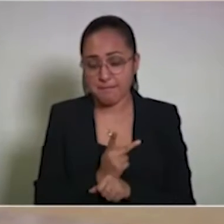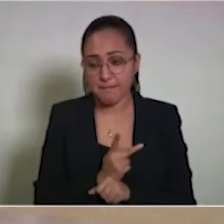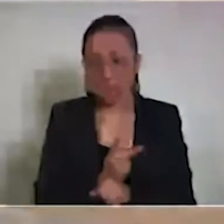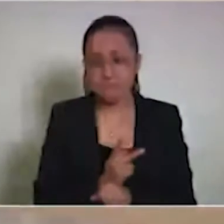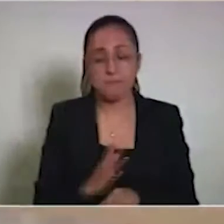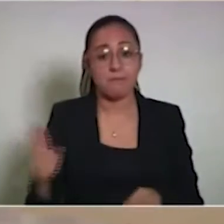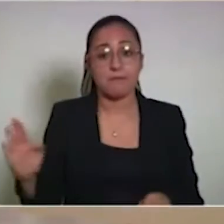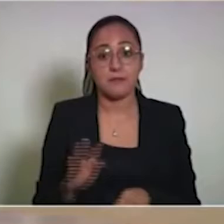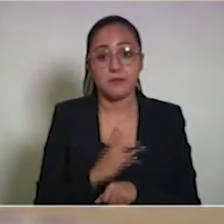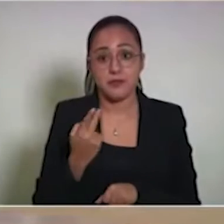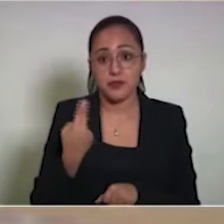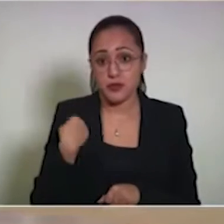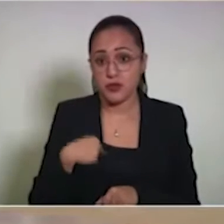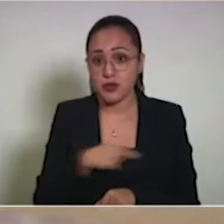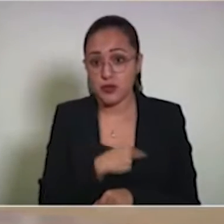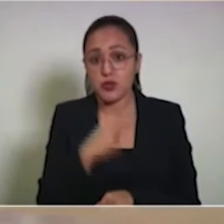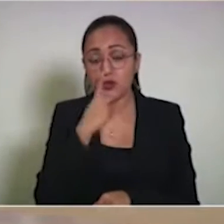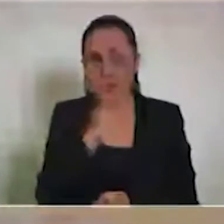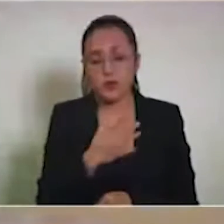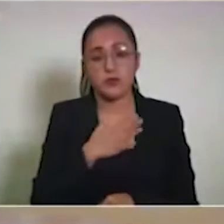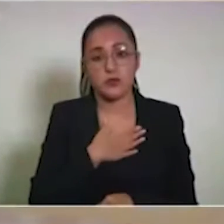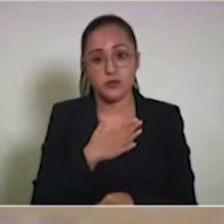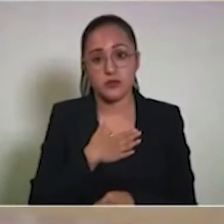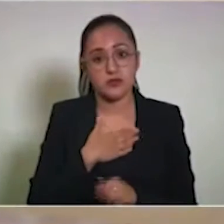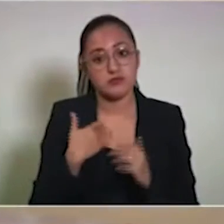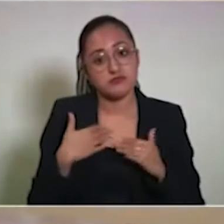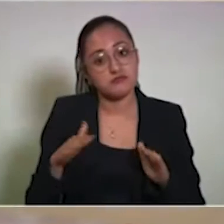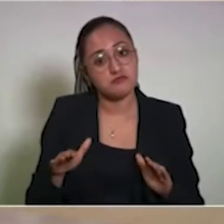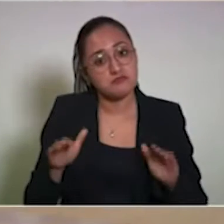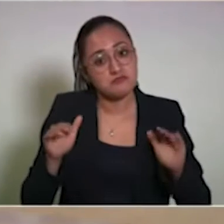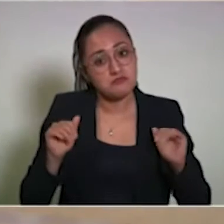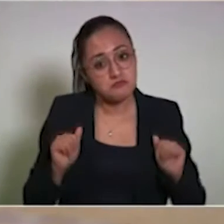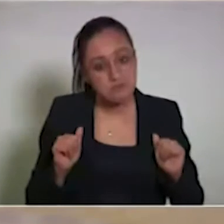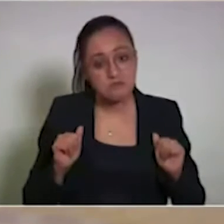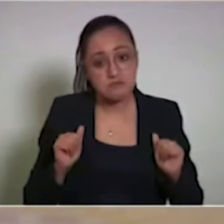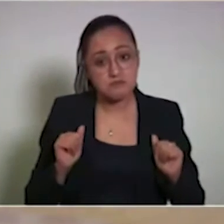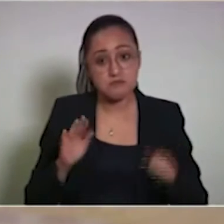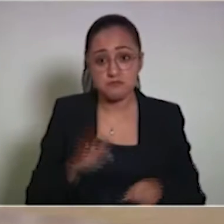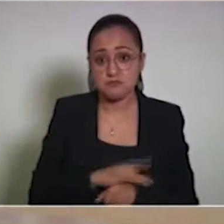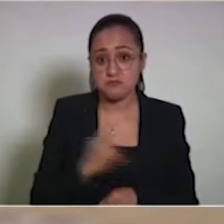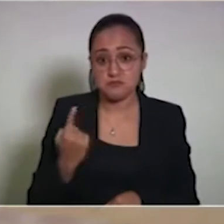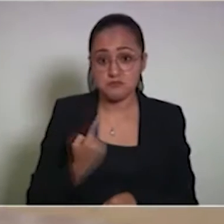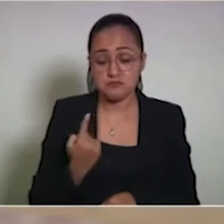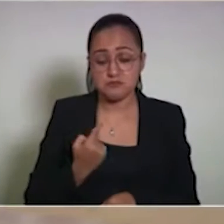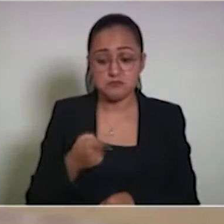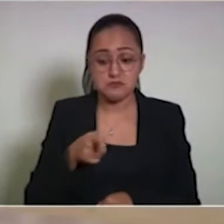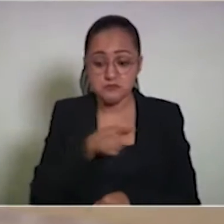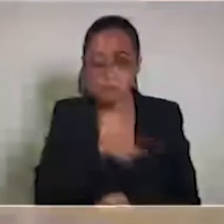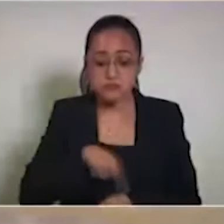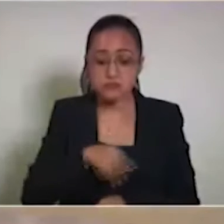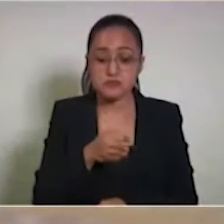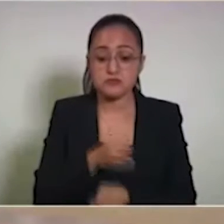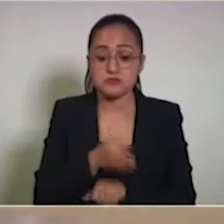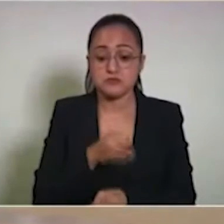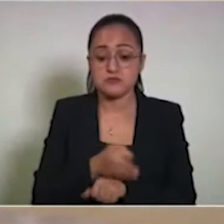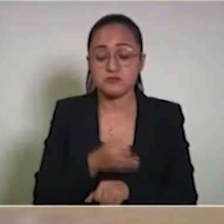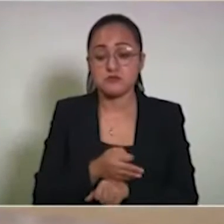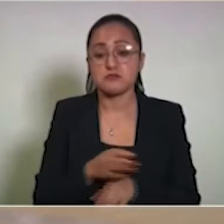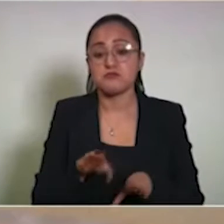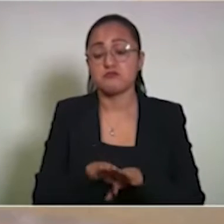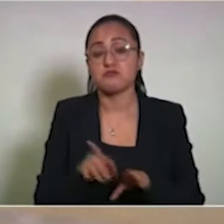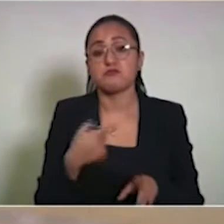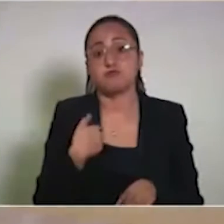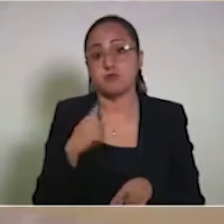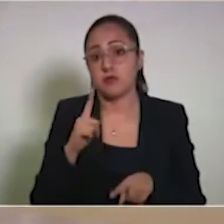Porque dijimos nosotros, nos hacemos a un lado, porque si tratamos de evitar